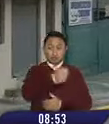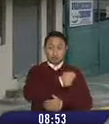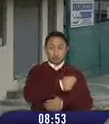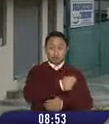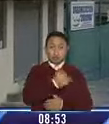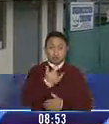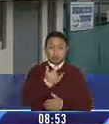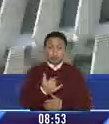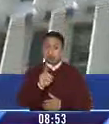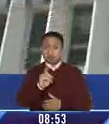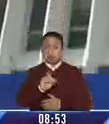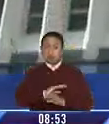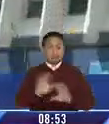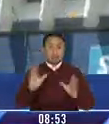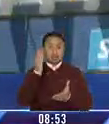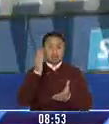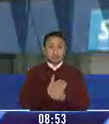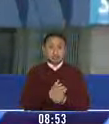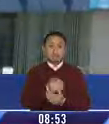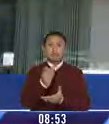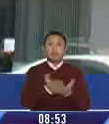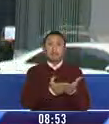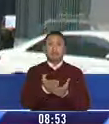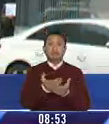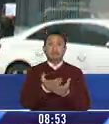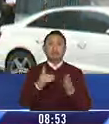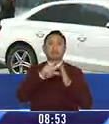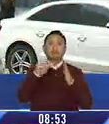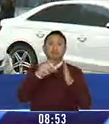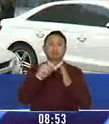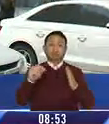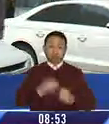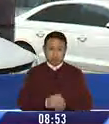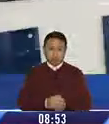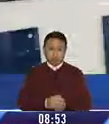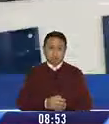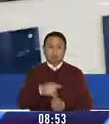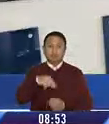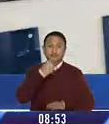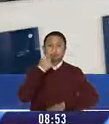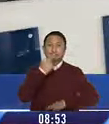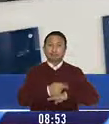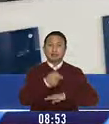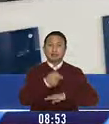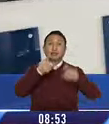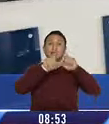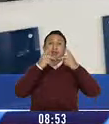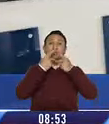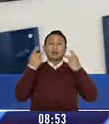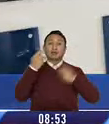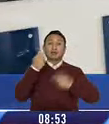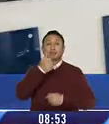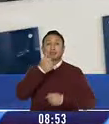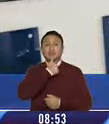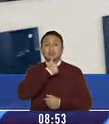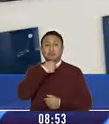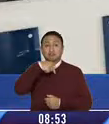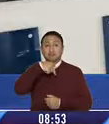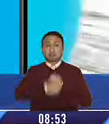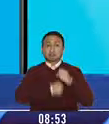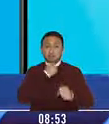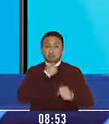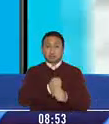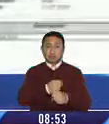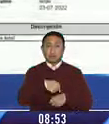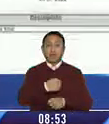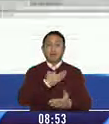entregada, debido a que el Servicio de Rentas Internas, SRI, dispuso a las empresas públicas y privadas que desde este año deben migrar